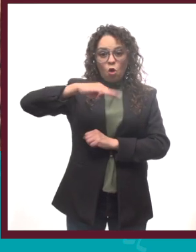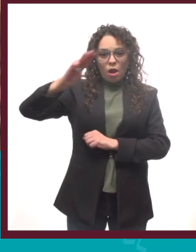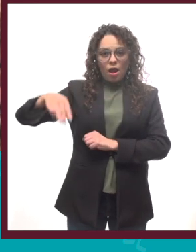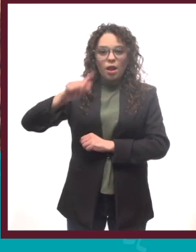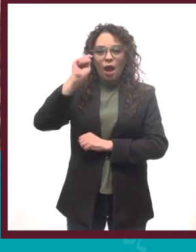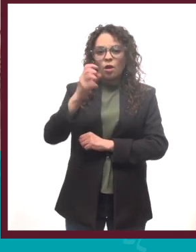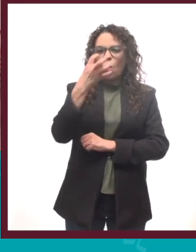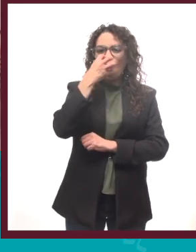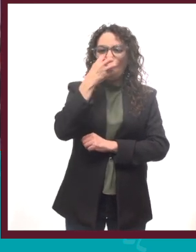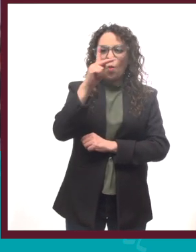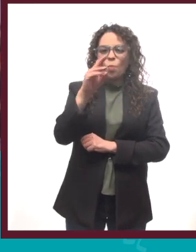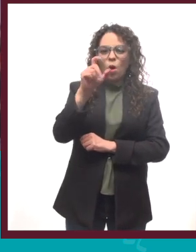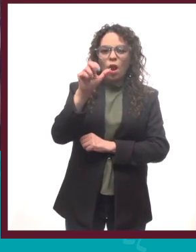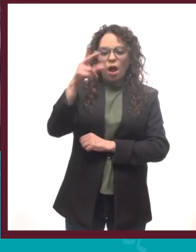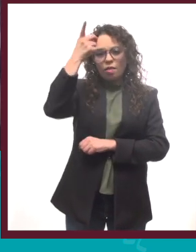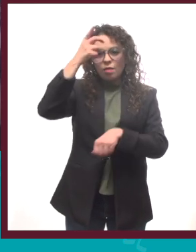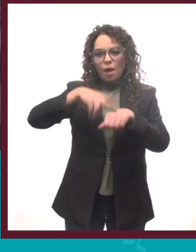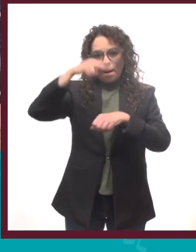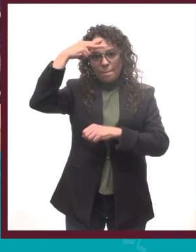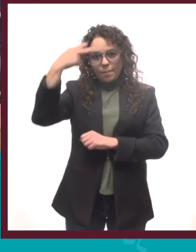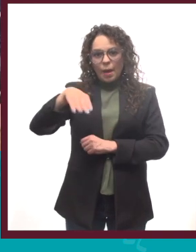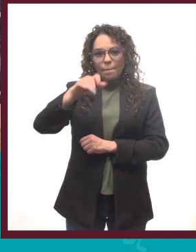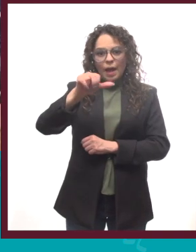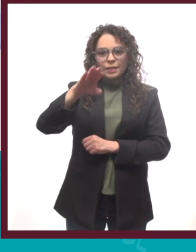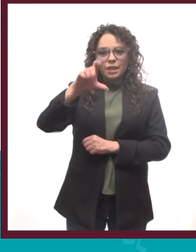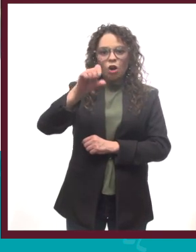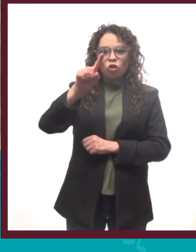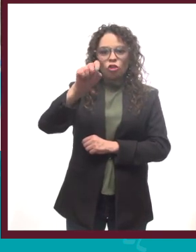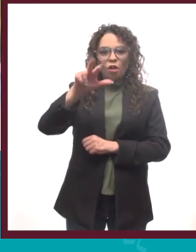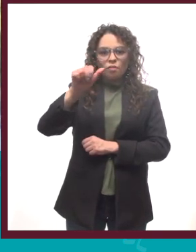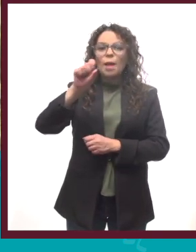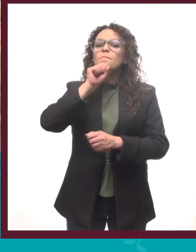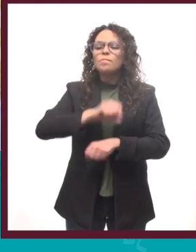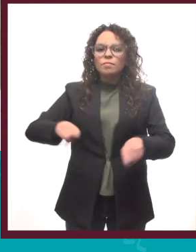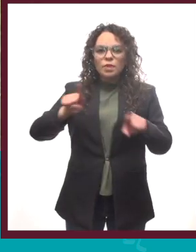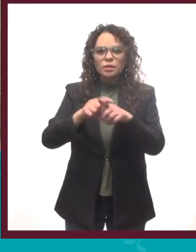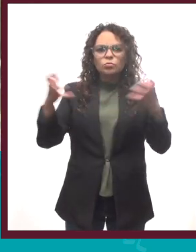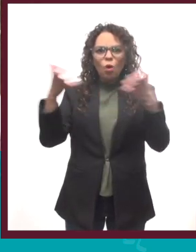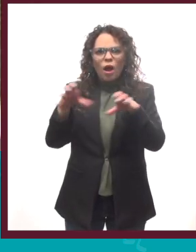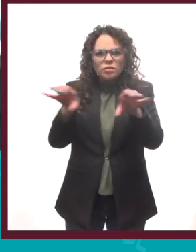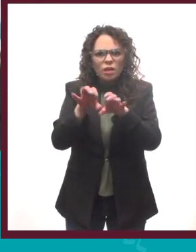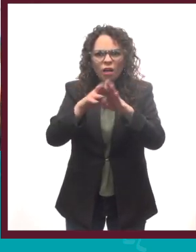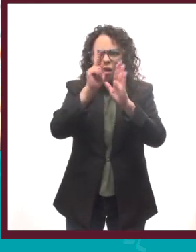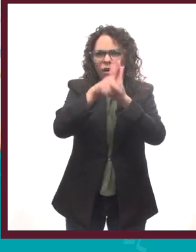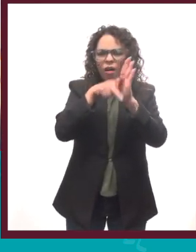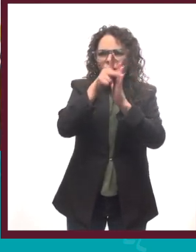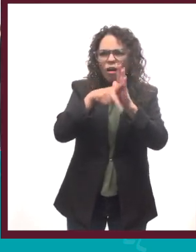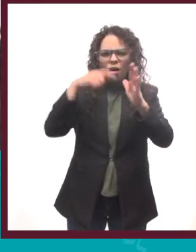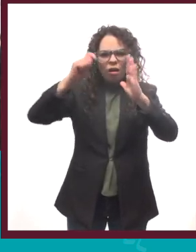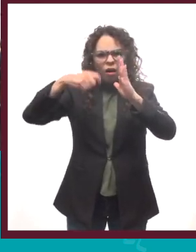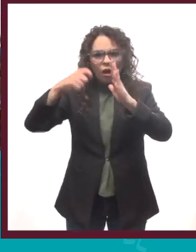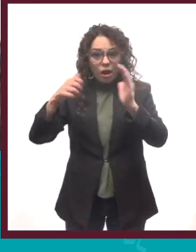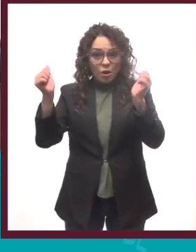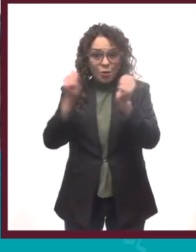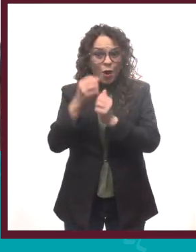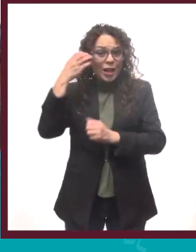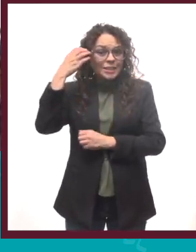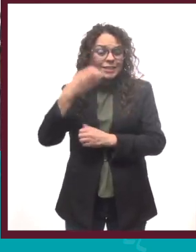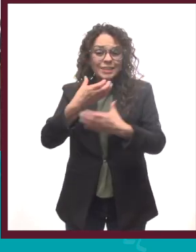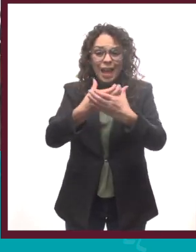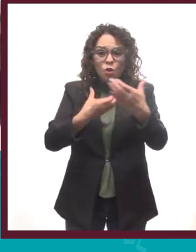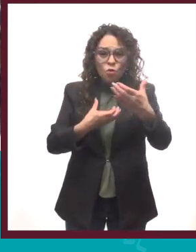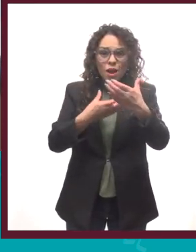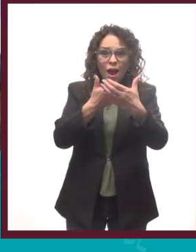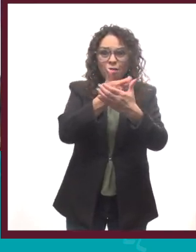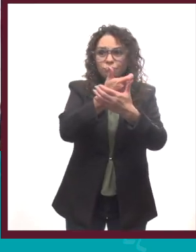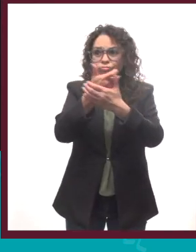la película Oso Polar, del director mexicano Marcelo Tovar, filmada también con un smartphone. La película acompaña a 3